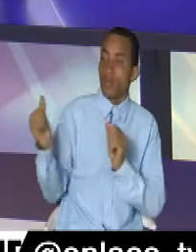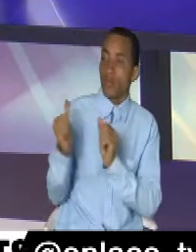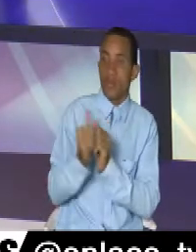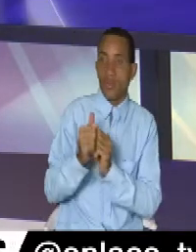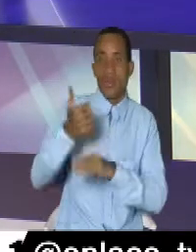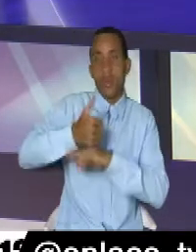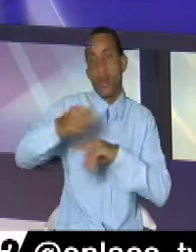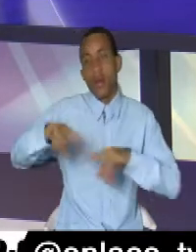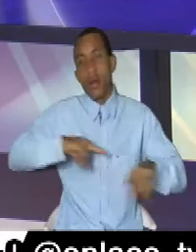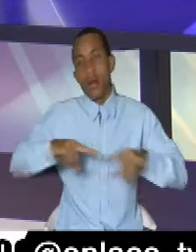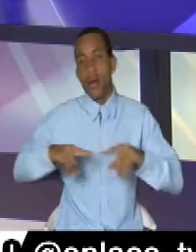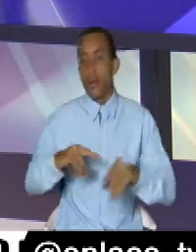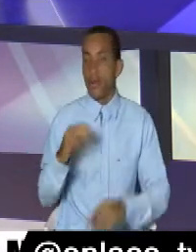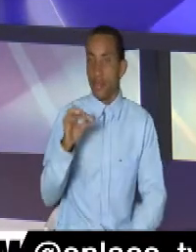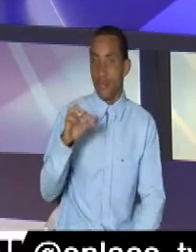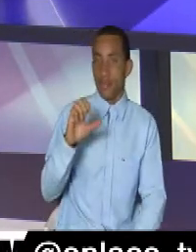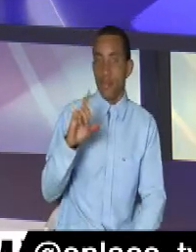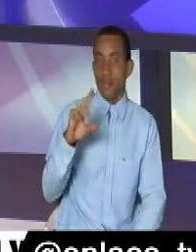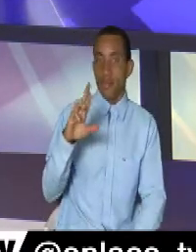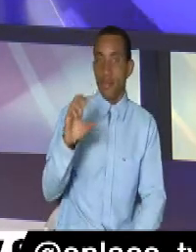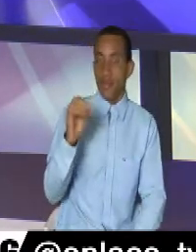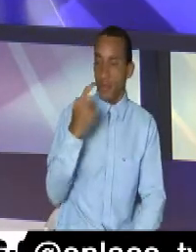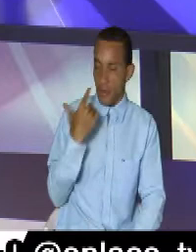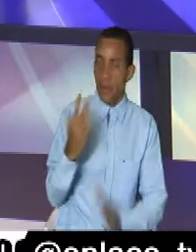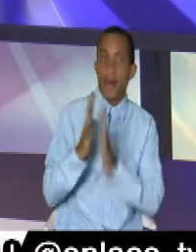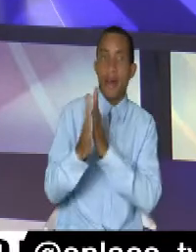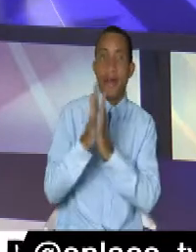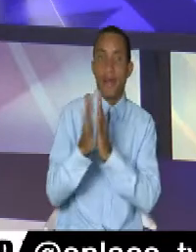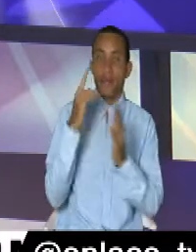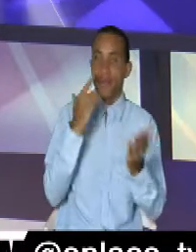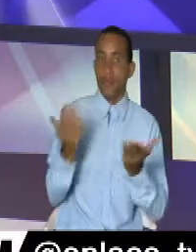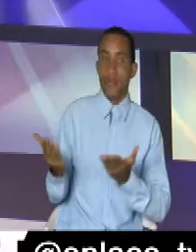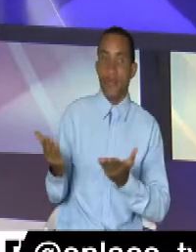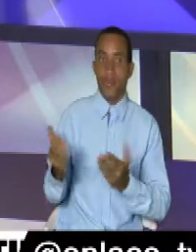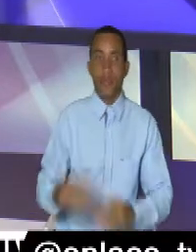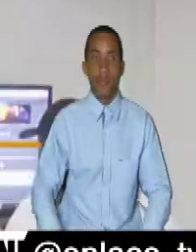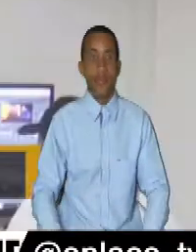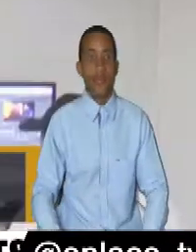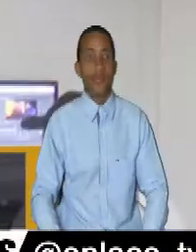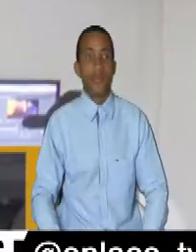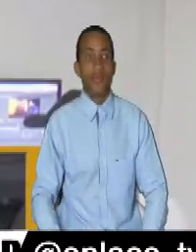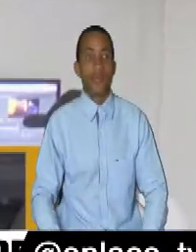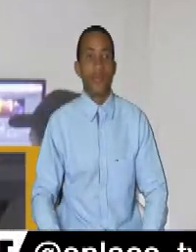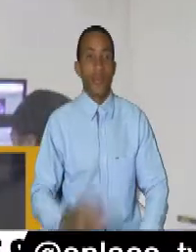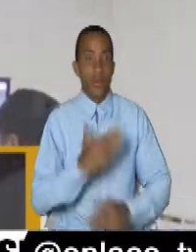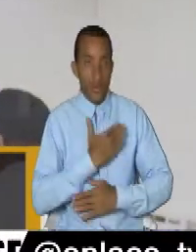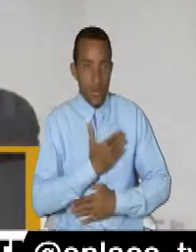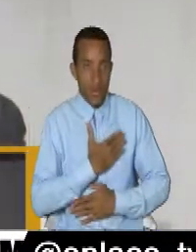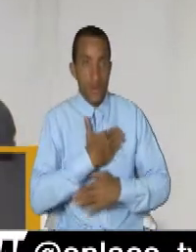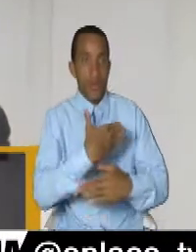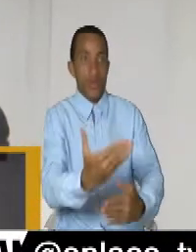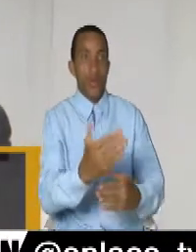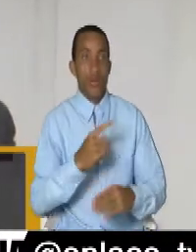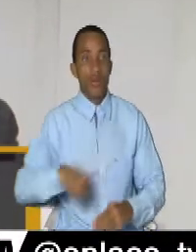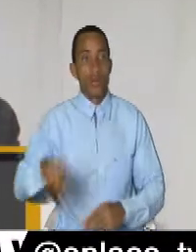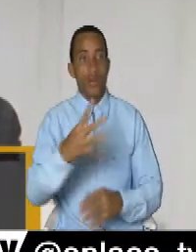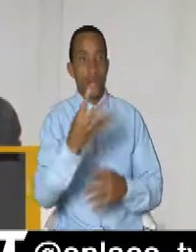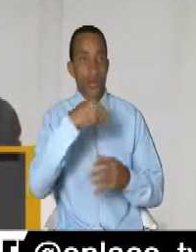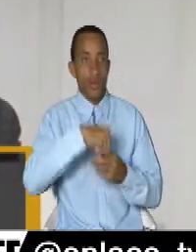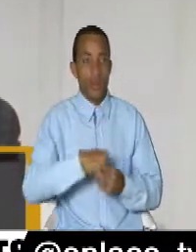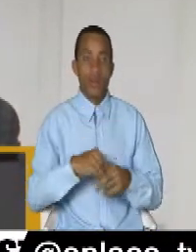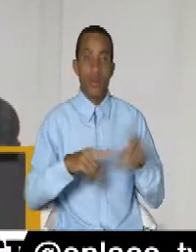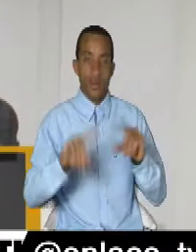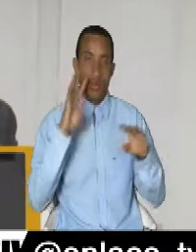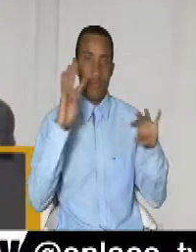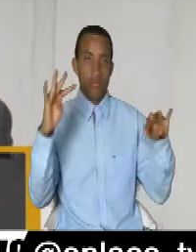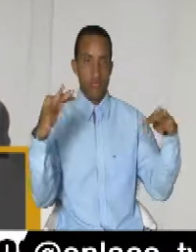interés para la comunidad se tratarán a continuación. Adelante, Pedro. Saludo cordial, compañeros en estudios y a amable teleaudiencia